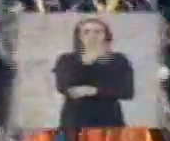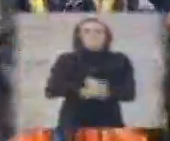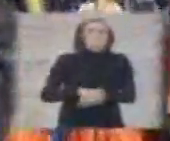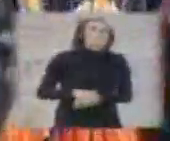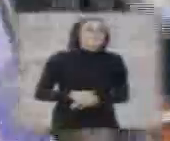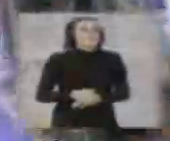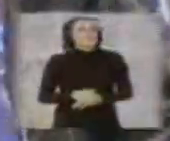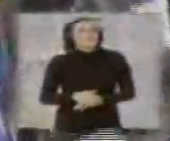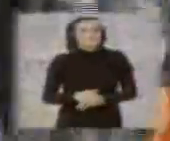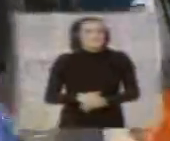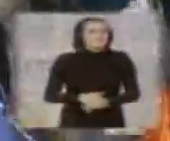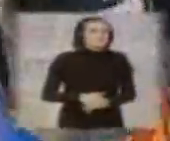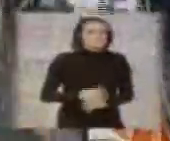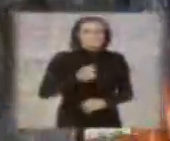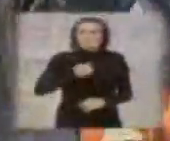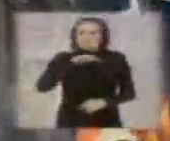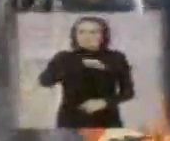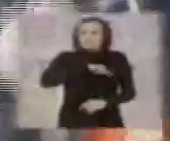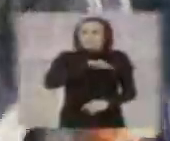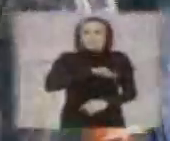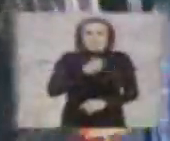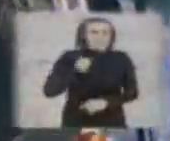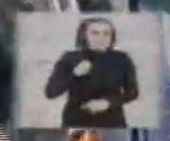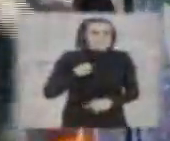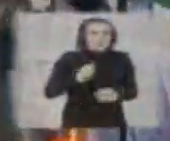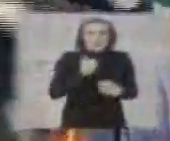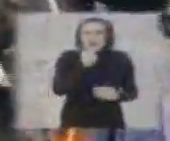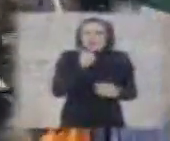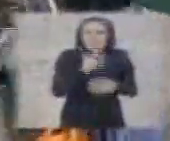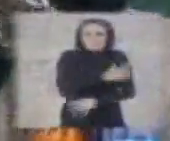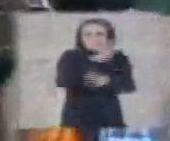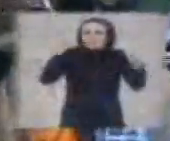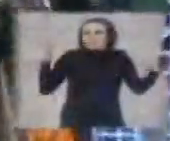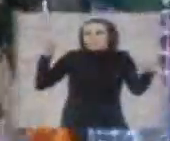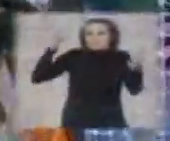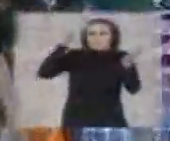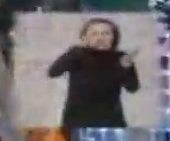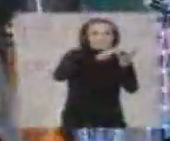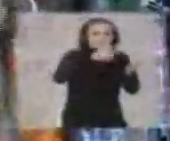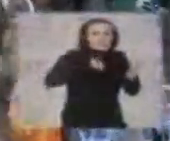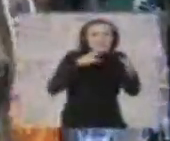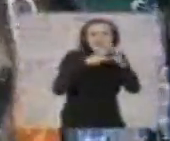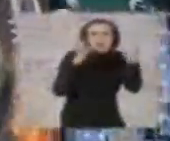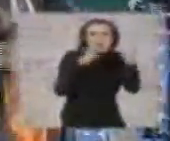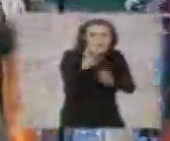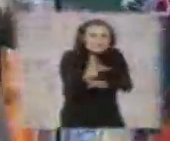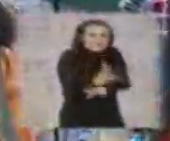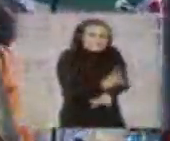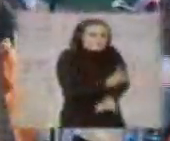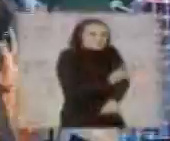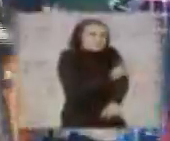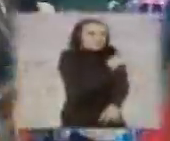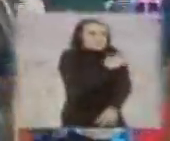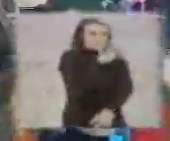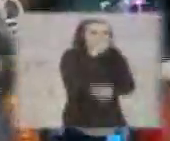carnaval. Siento que lo grande ya llega. La emoción a mí me despierta cuando